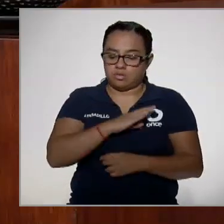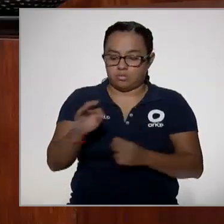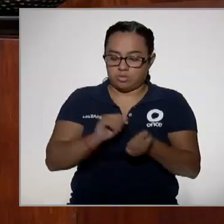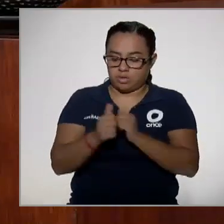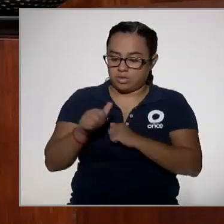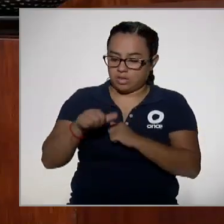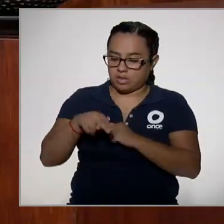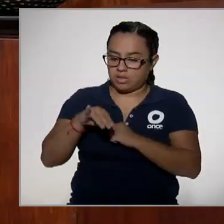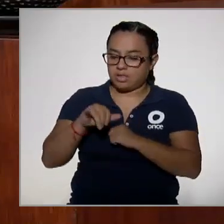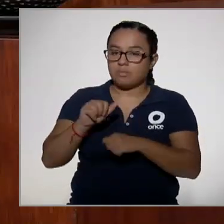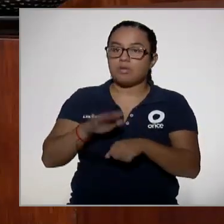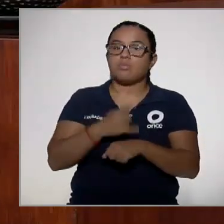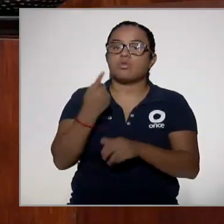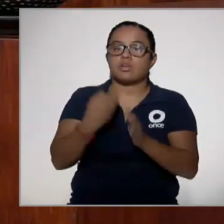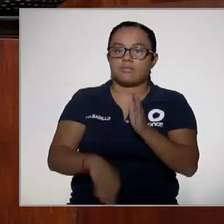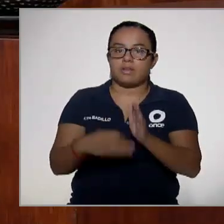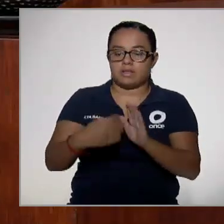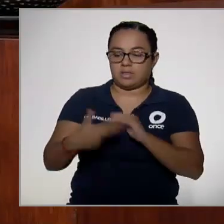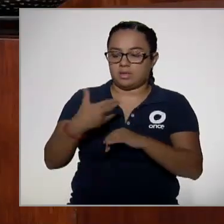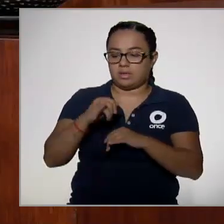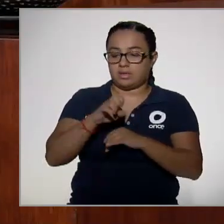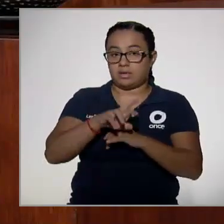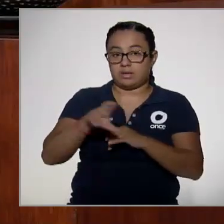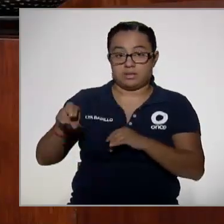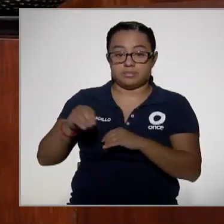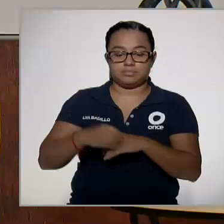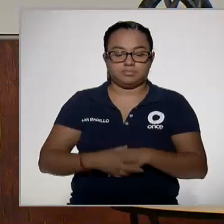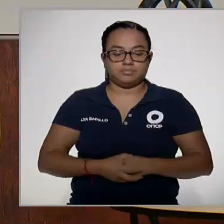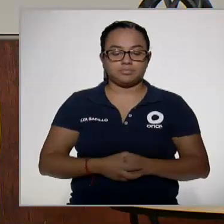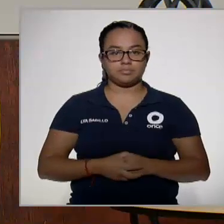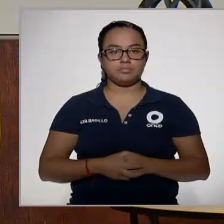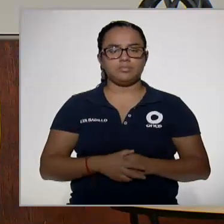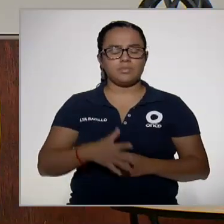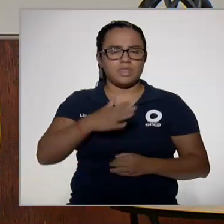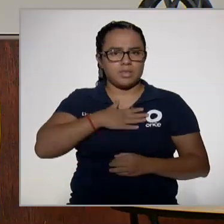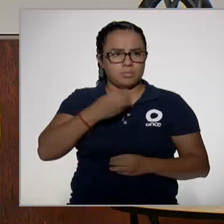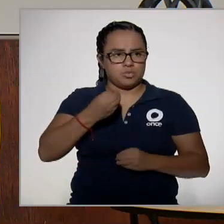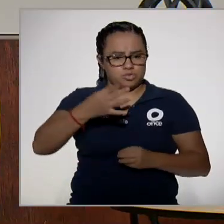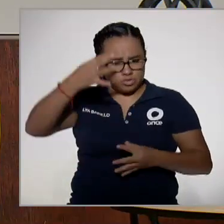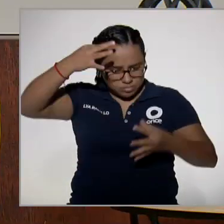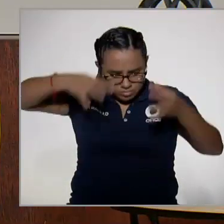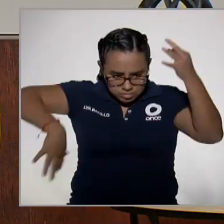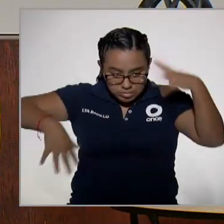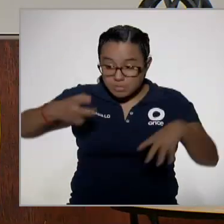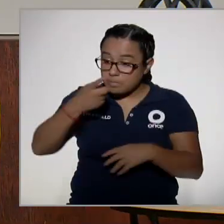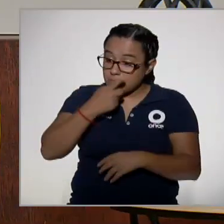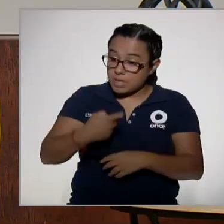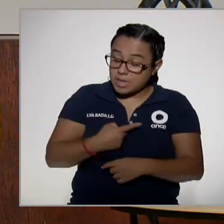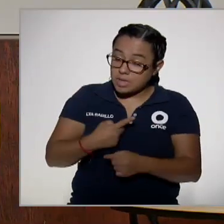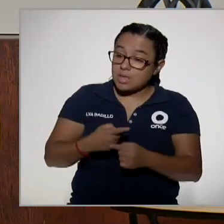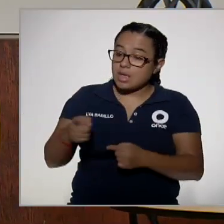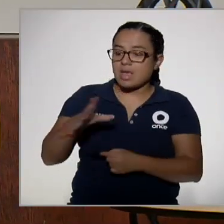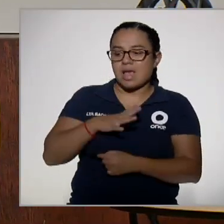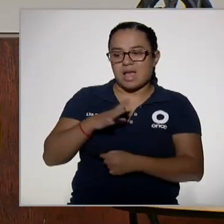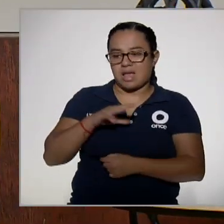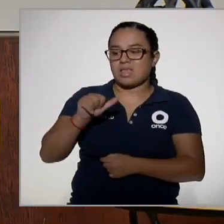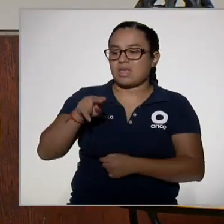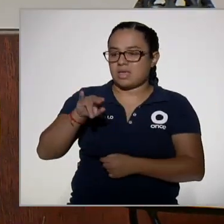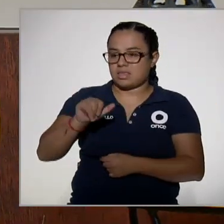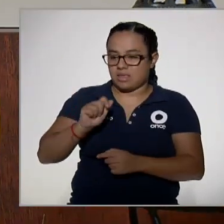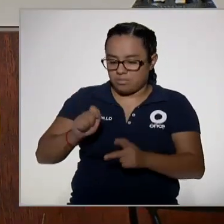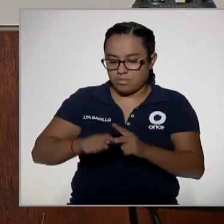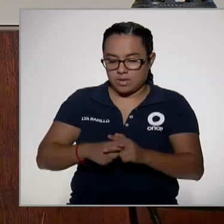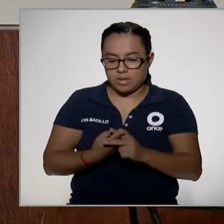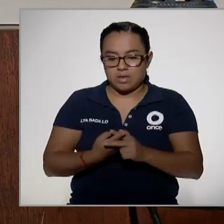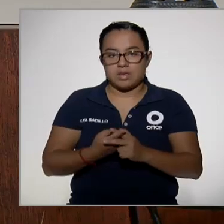por deficiencia de hierro por central perfecto a mí se me cae mucho el pelo y me dijeron que tengo principios pueden aclarar